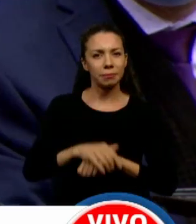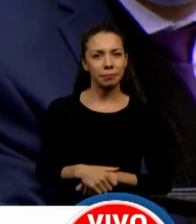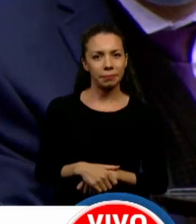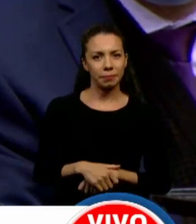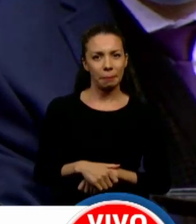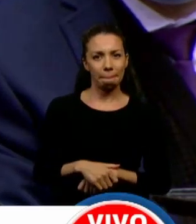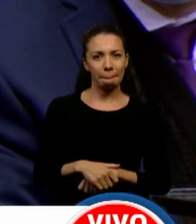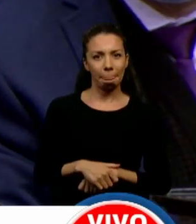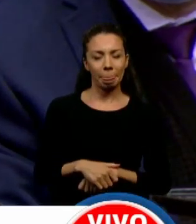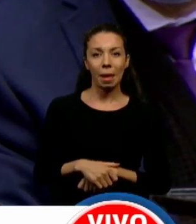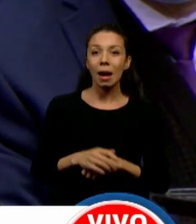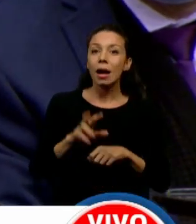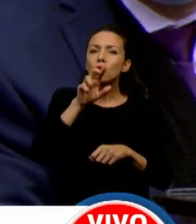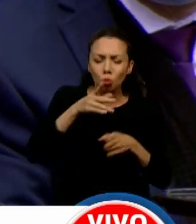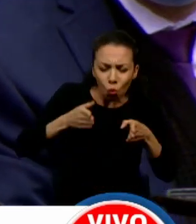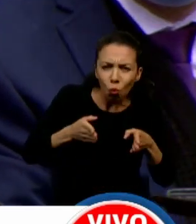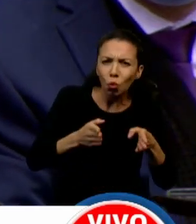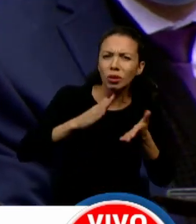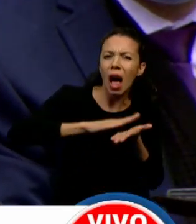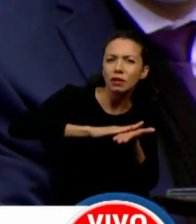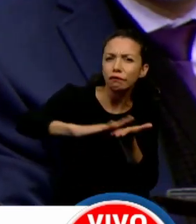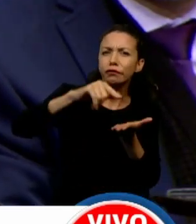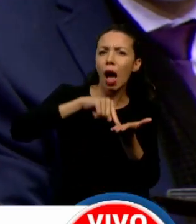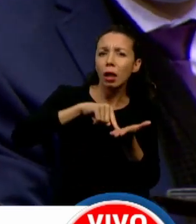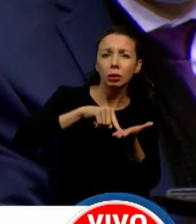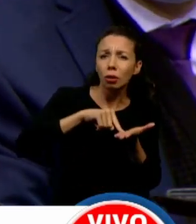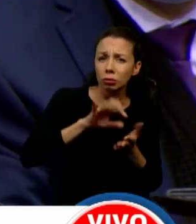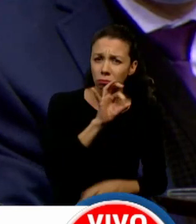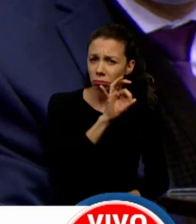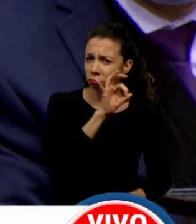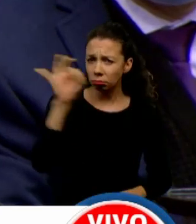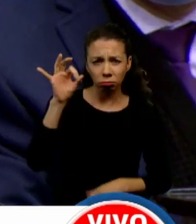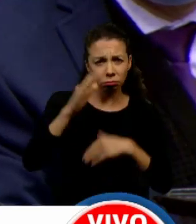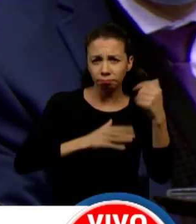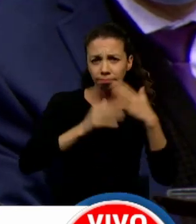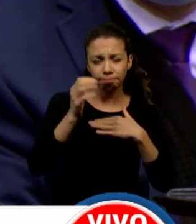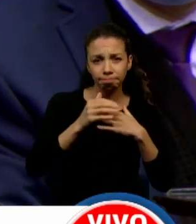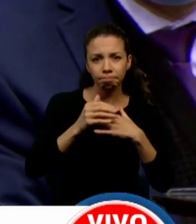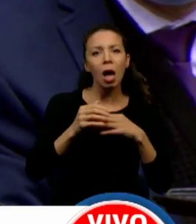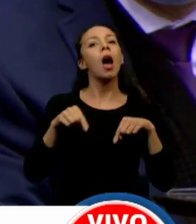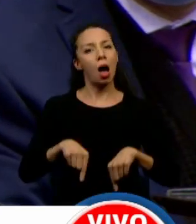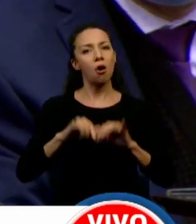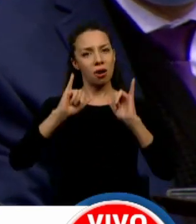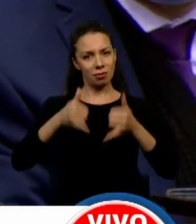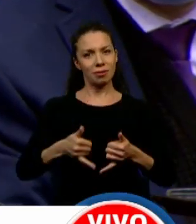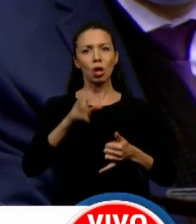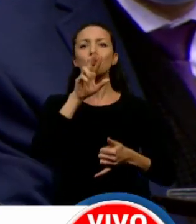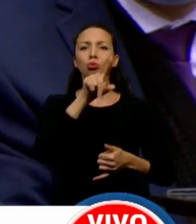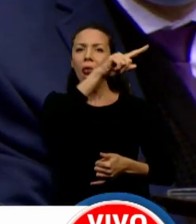de asfalto repararon en mi provincia. Hoy se está avanzando en la reparación de las rutas